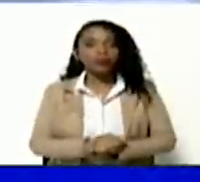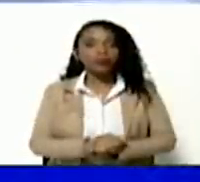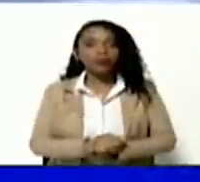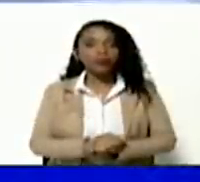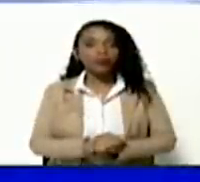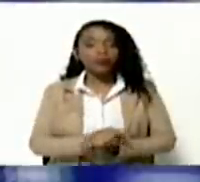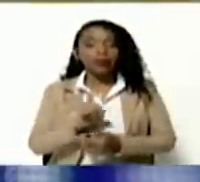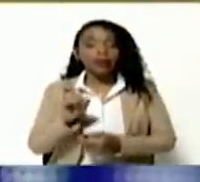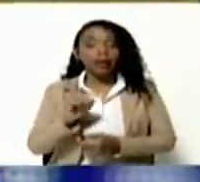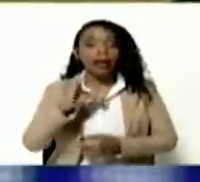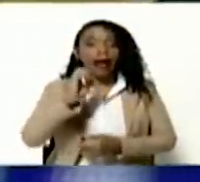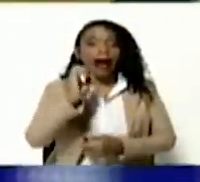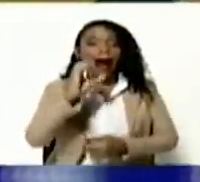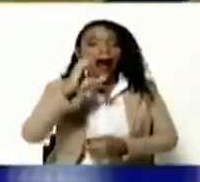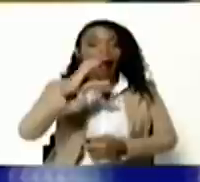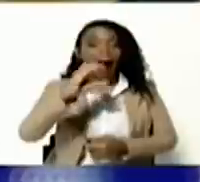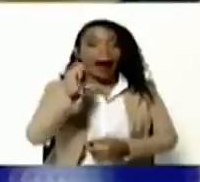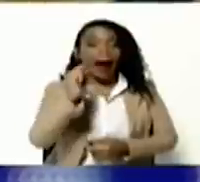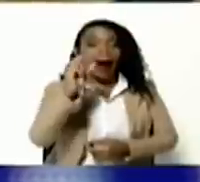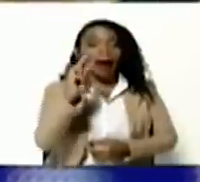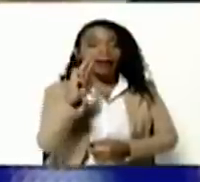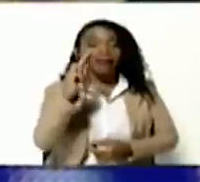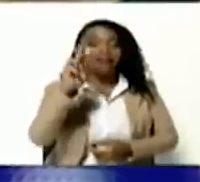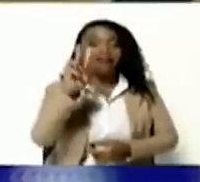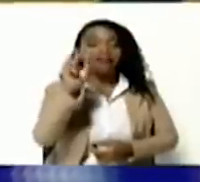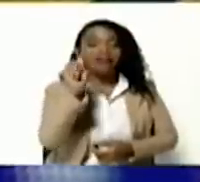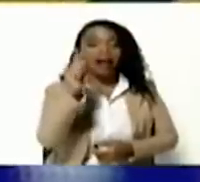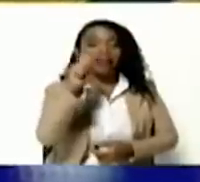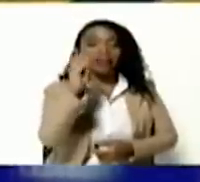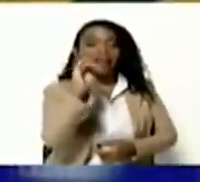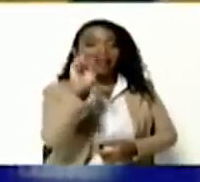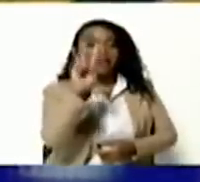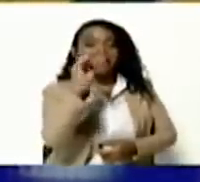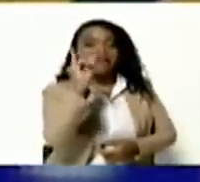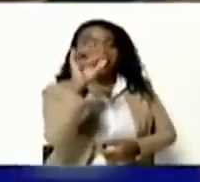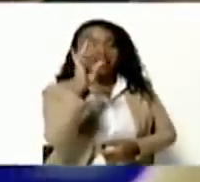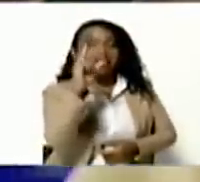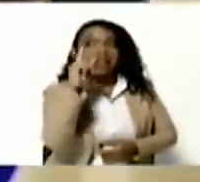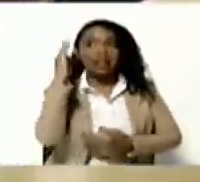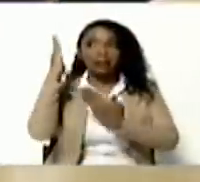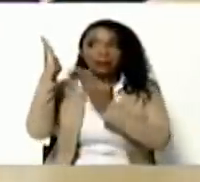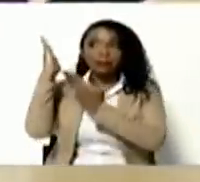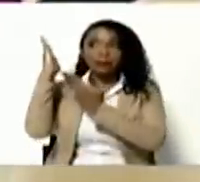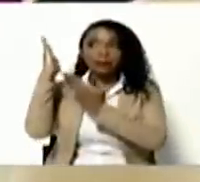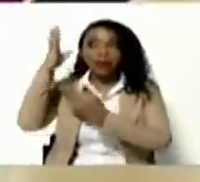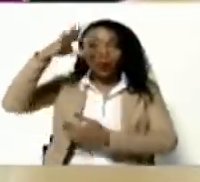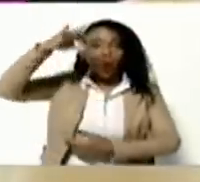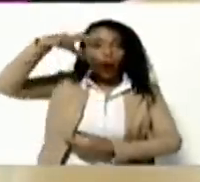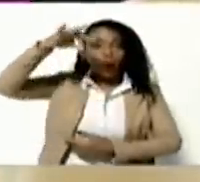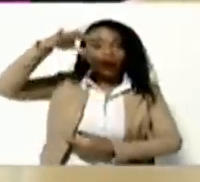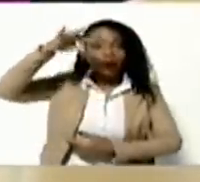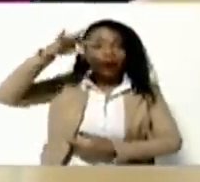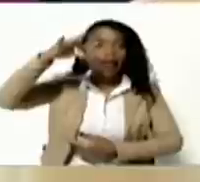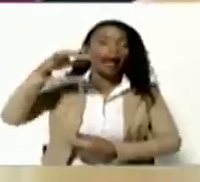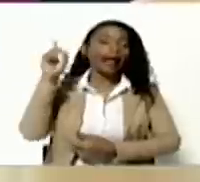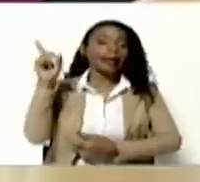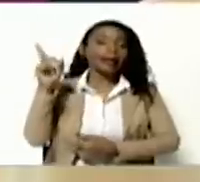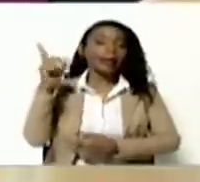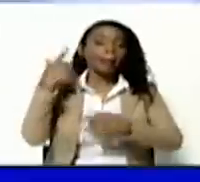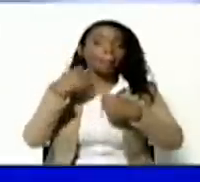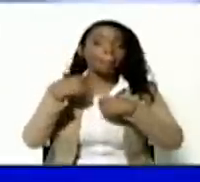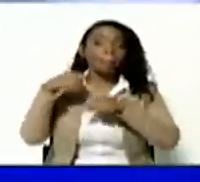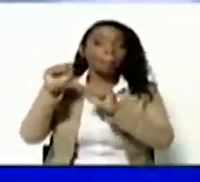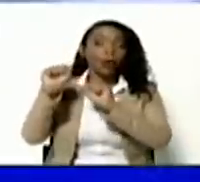del carbatir yo tengo esta semana una reunión con todas las autoridades de salud del país más de